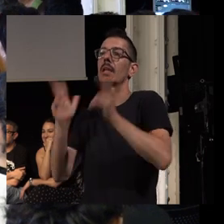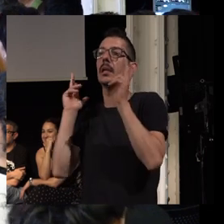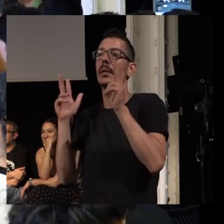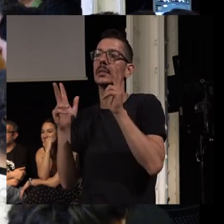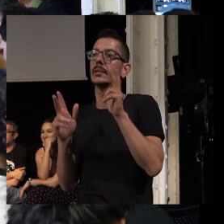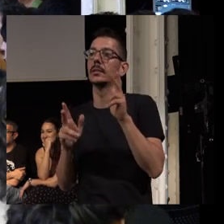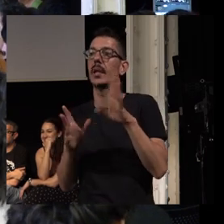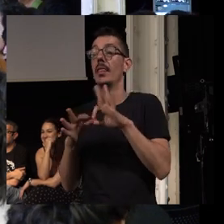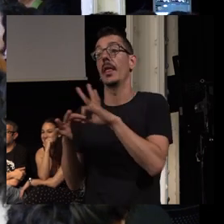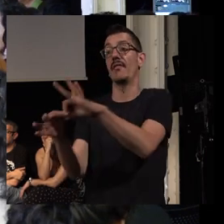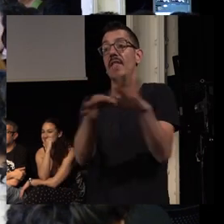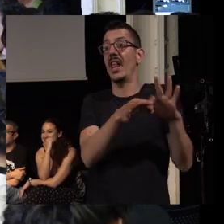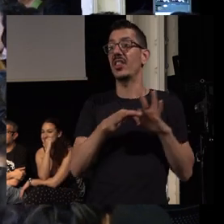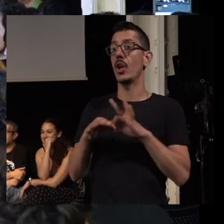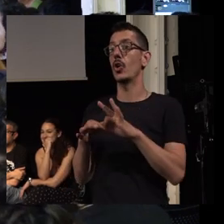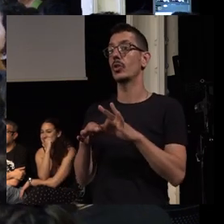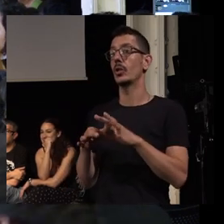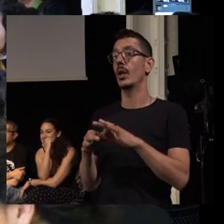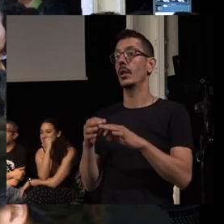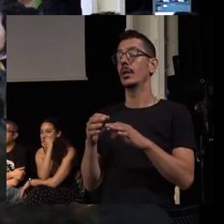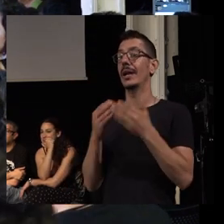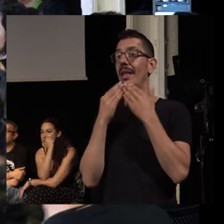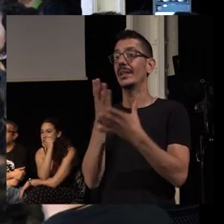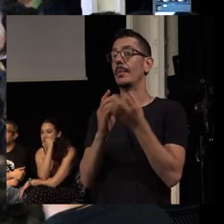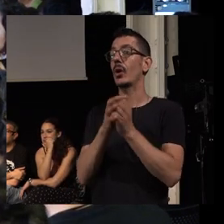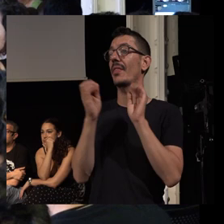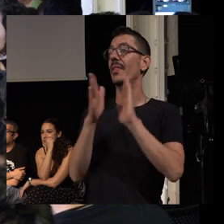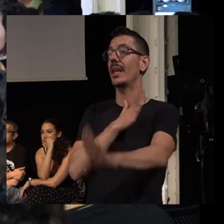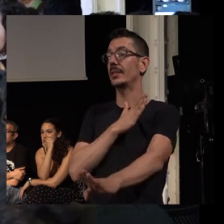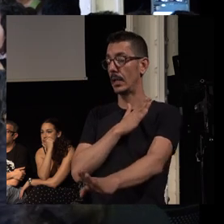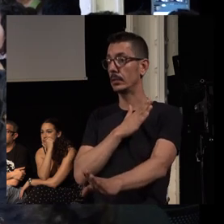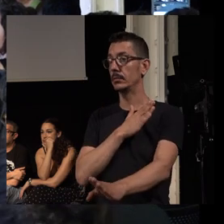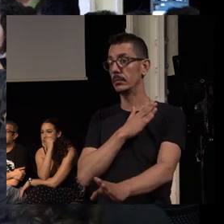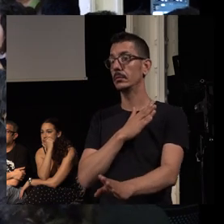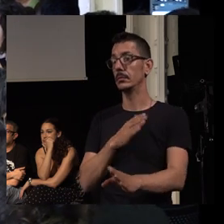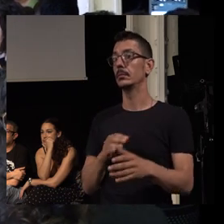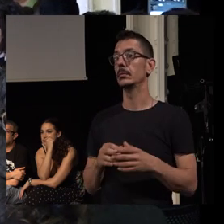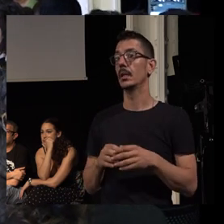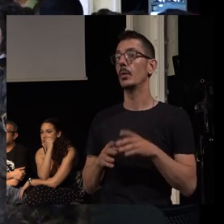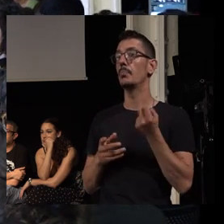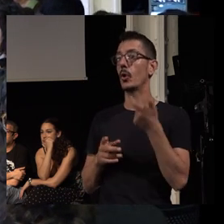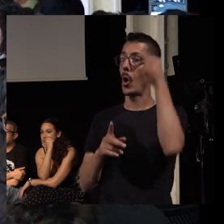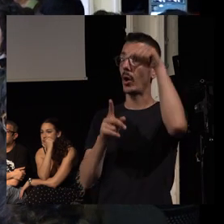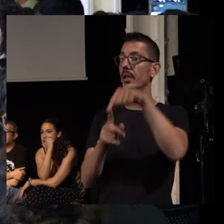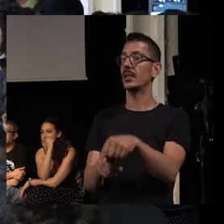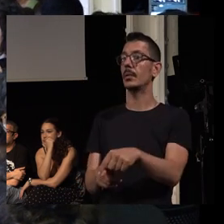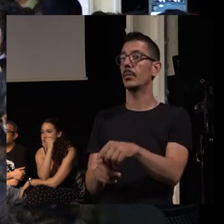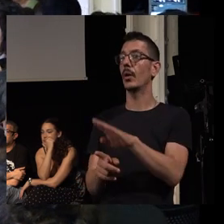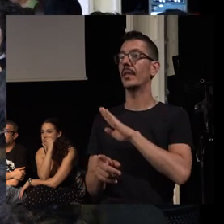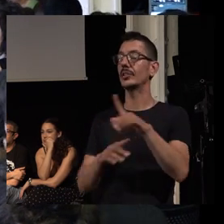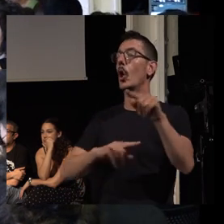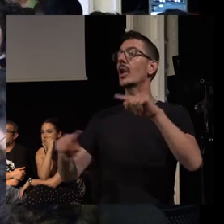esa federación mediante la democracia directa, que creo que es un poco, ¿no?, el objetivo de algunas